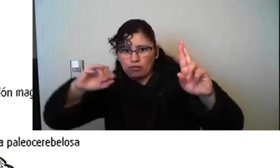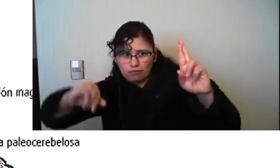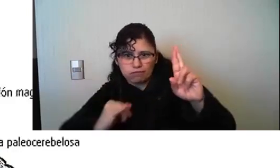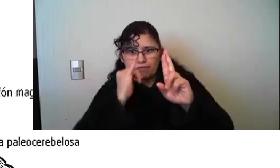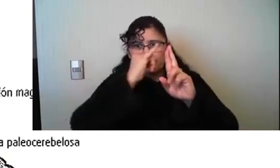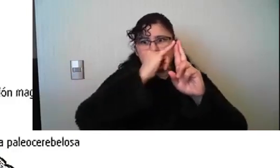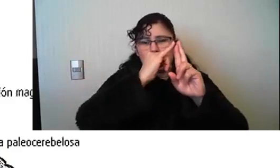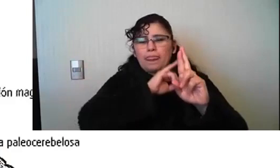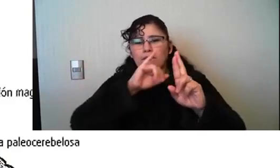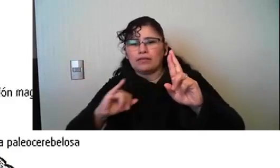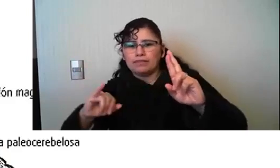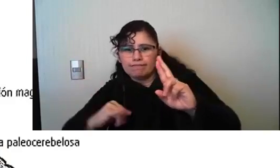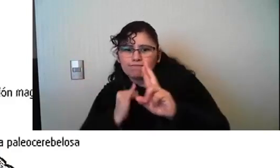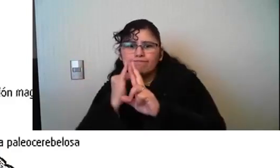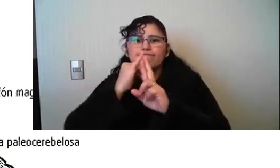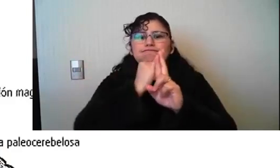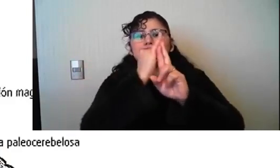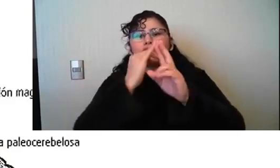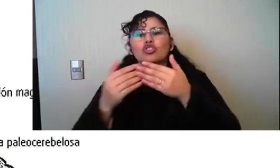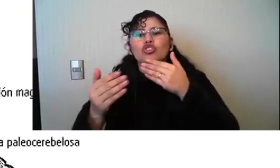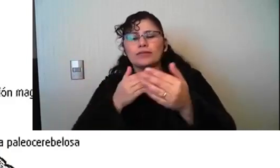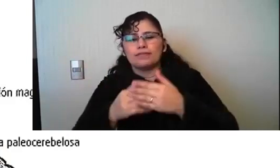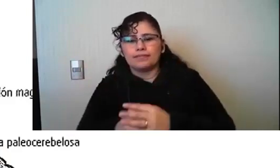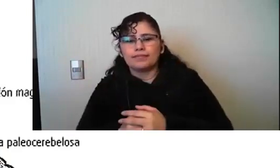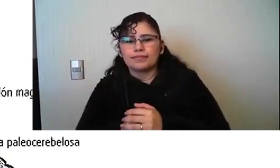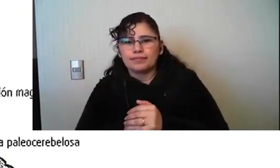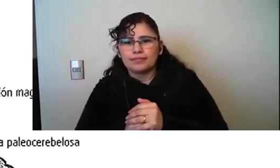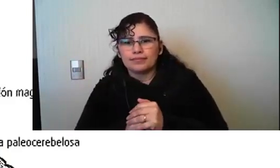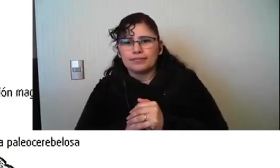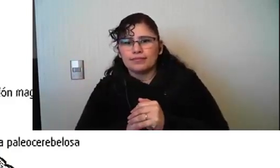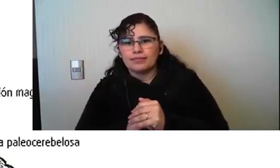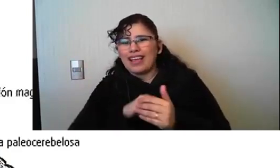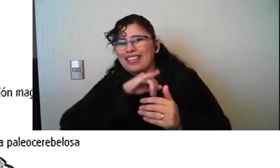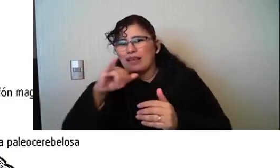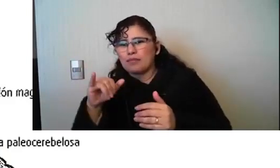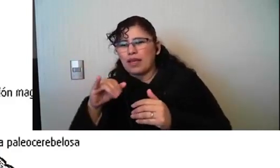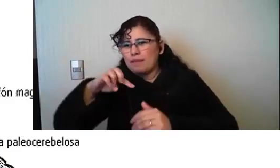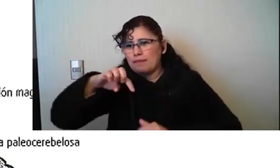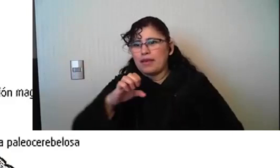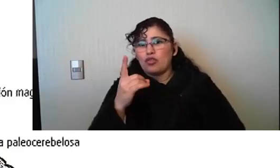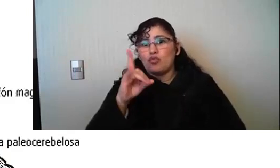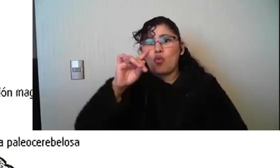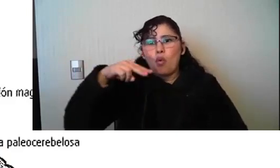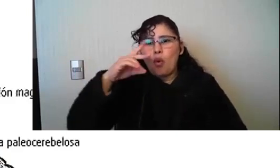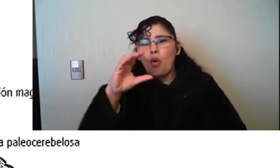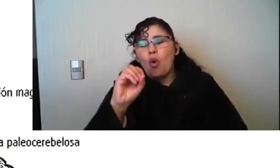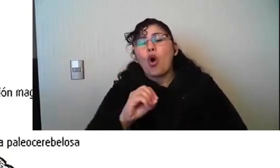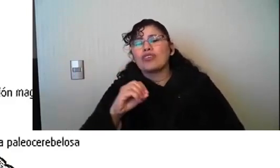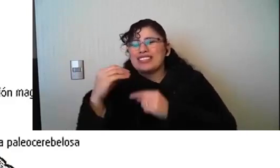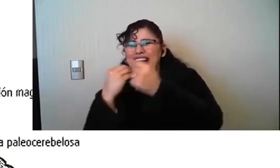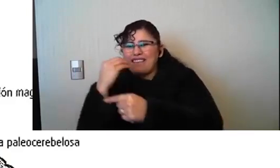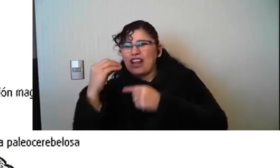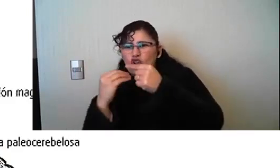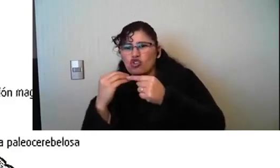ya cruzado, se cruza la línea media, entra por el pedúnculo cerebeloso superior, pero una vez que entra por